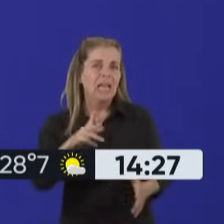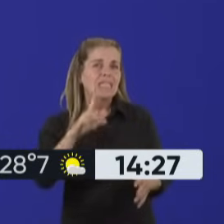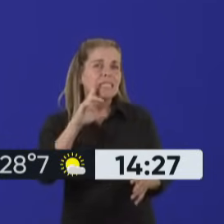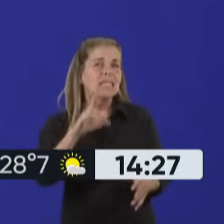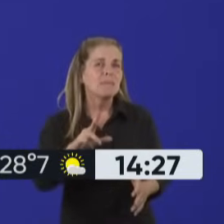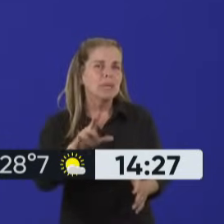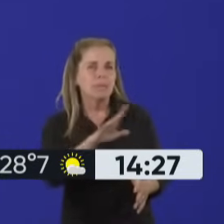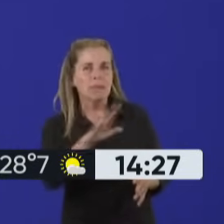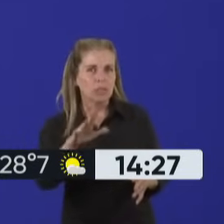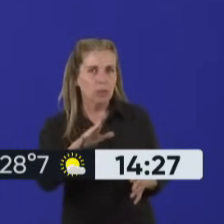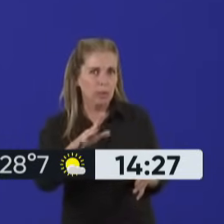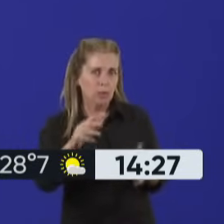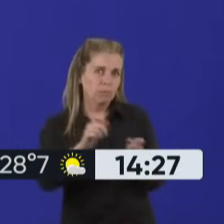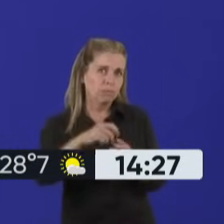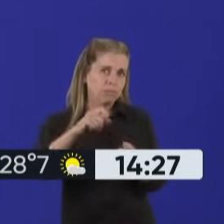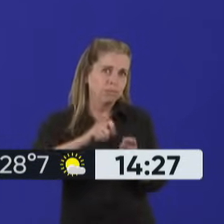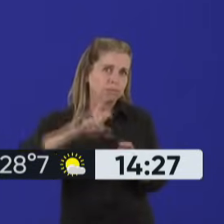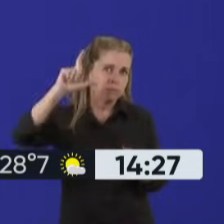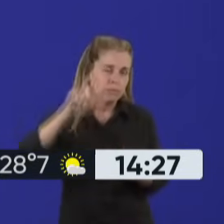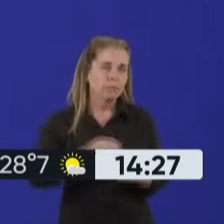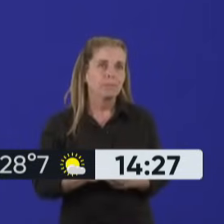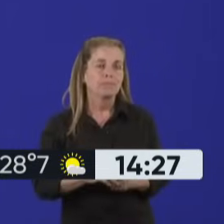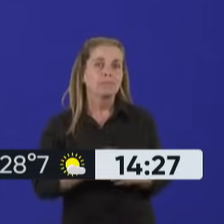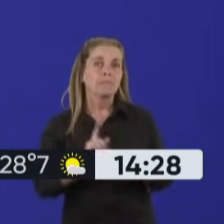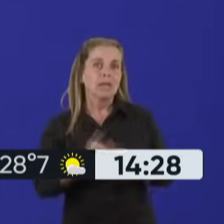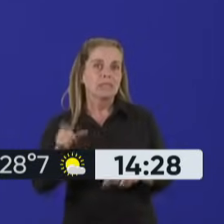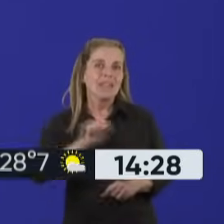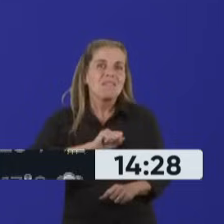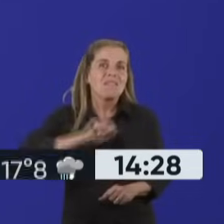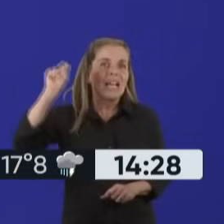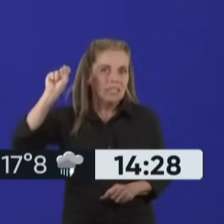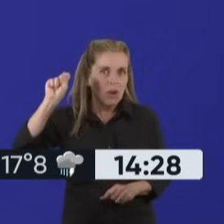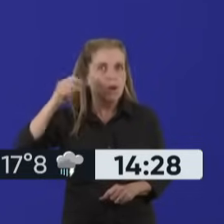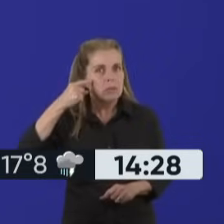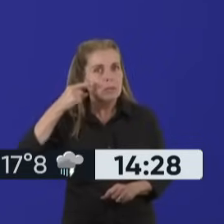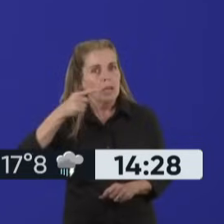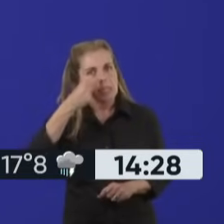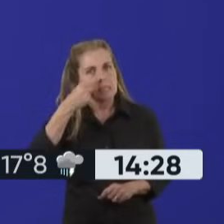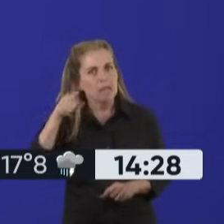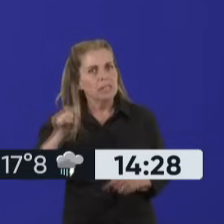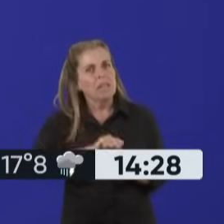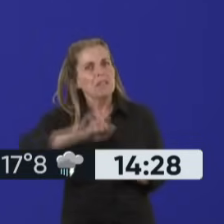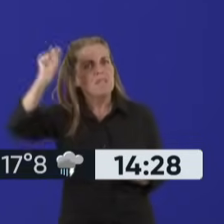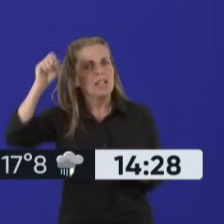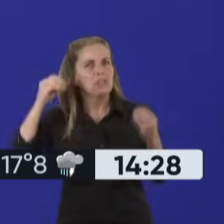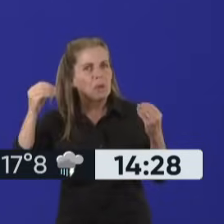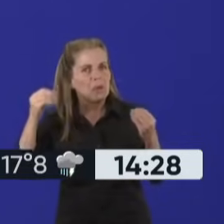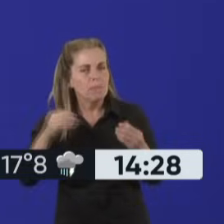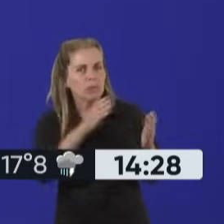básicos. Y la inflación, es muy interesante ver la evolución